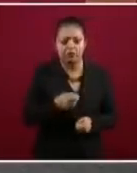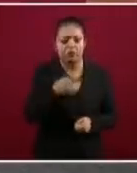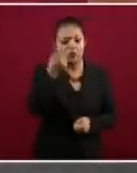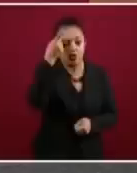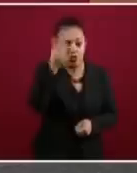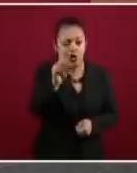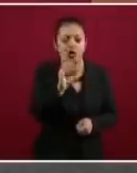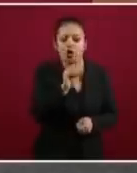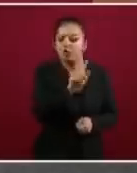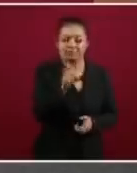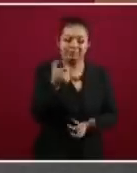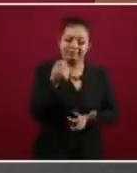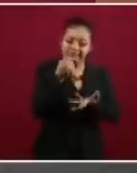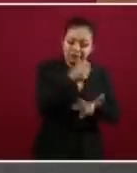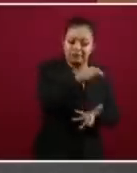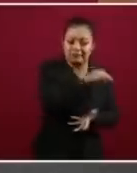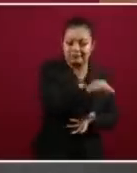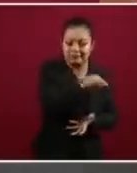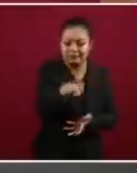propietario. Y esto